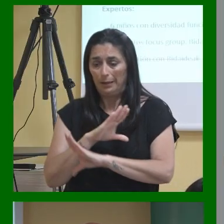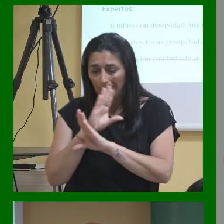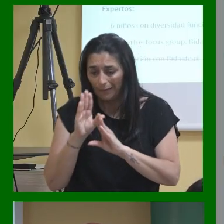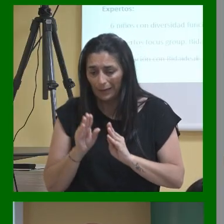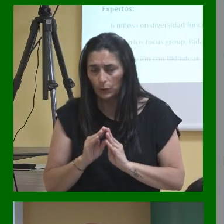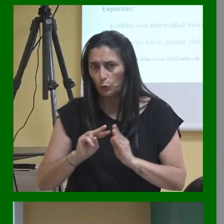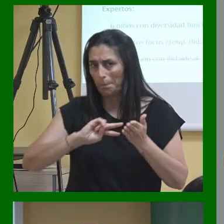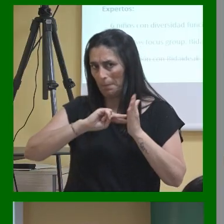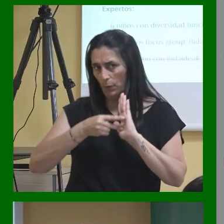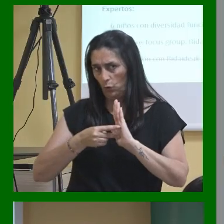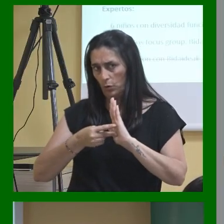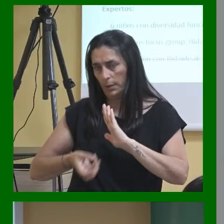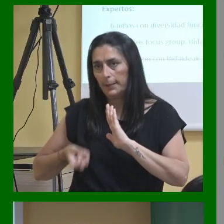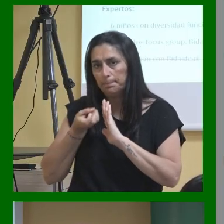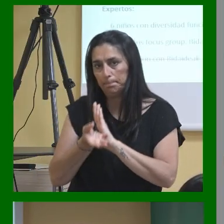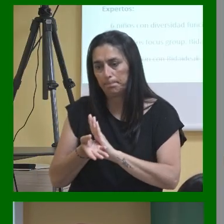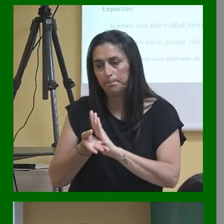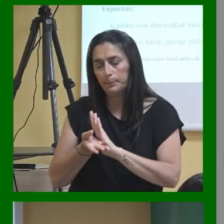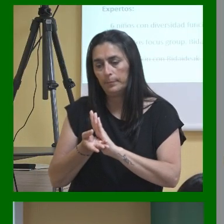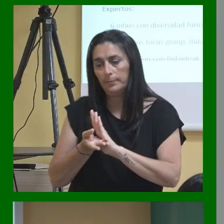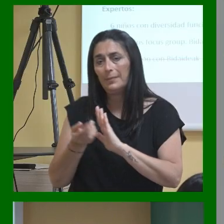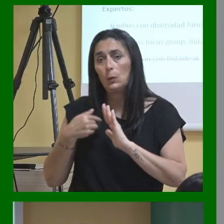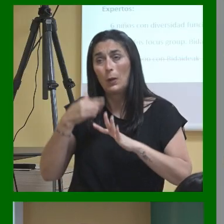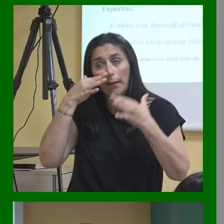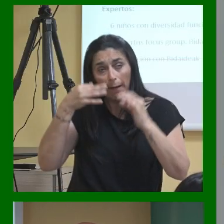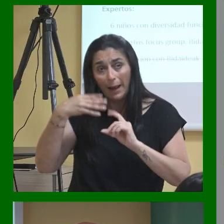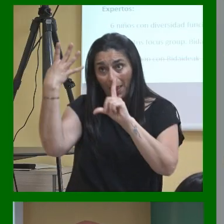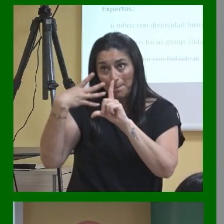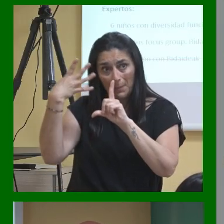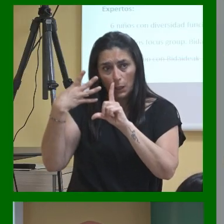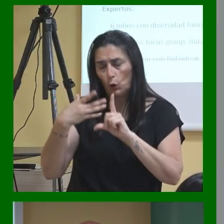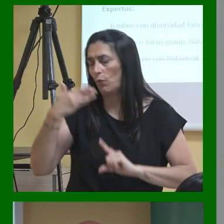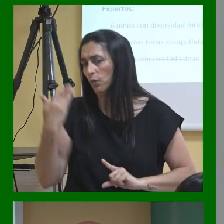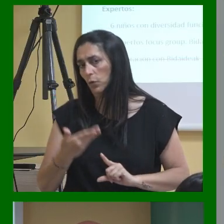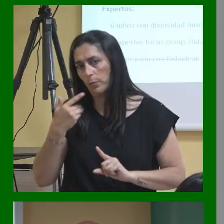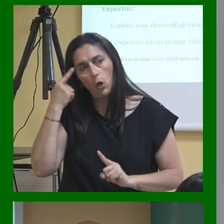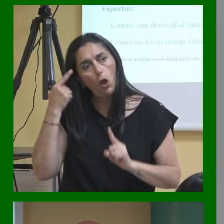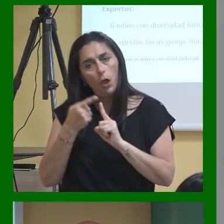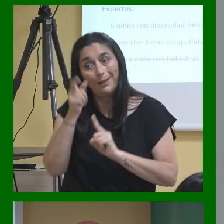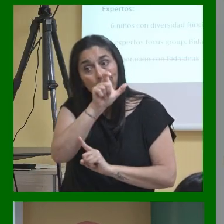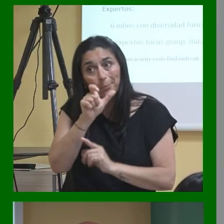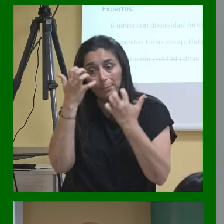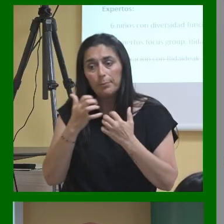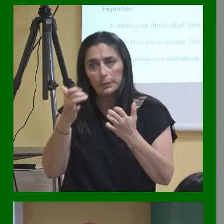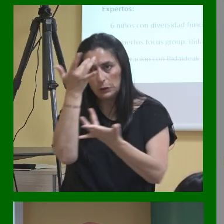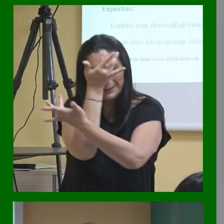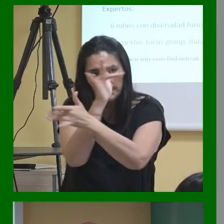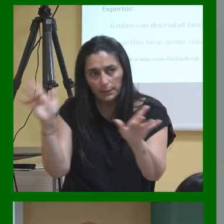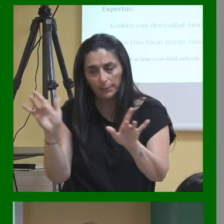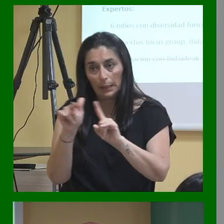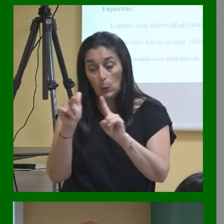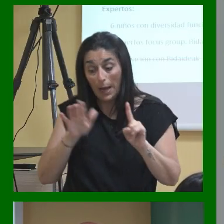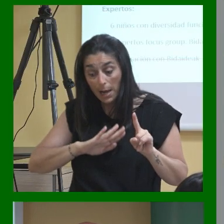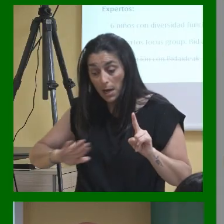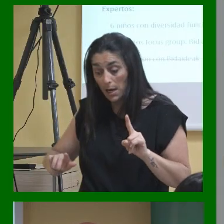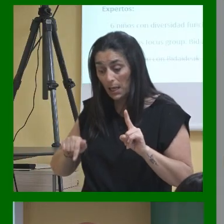de metodología. La realidad virtual como método fundamental para sensibilizar a la población, creándole al niño